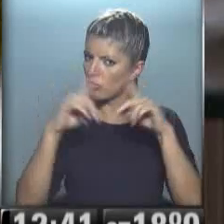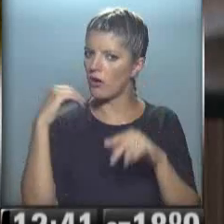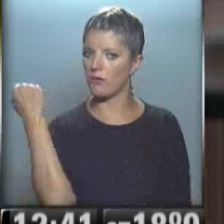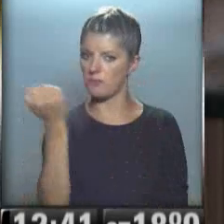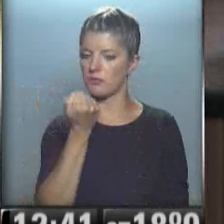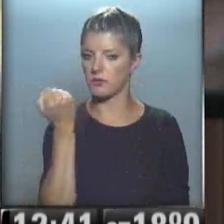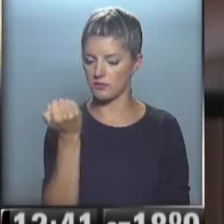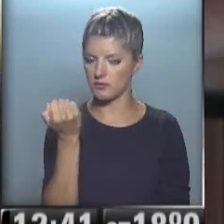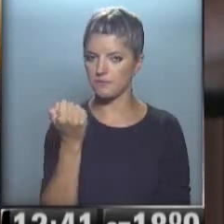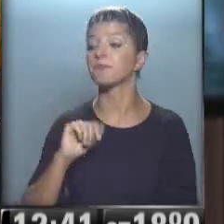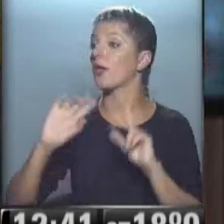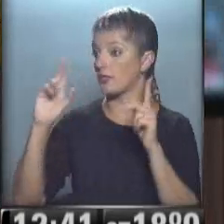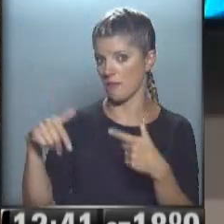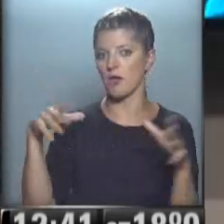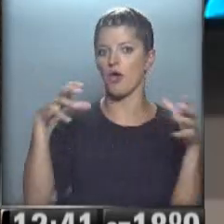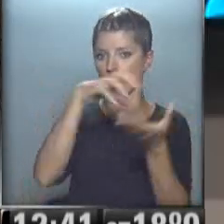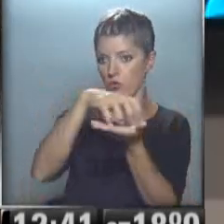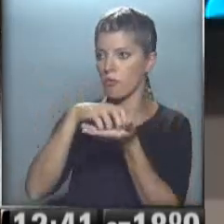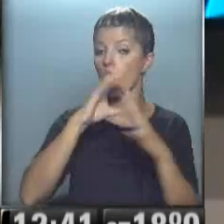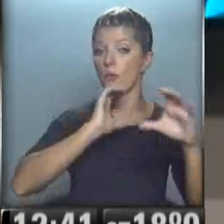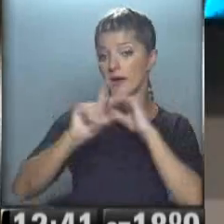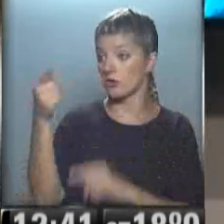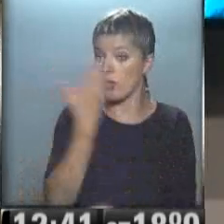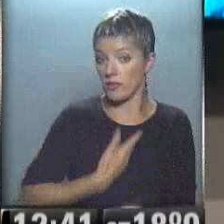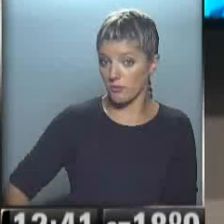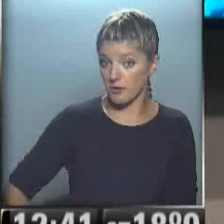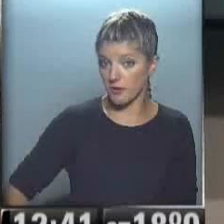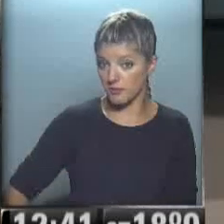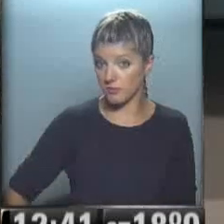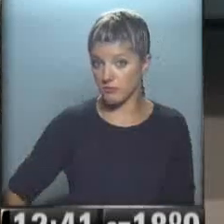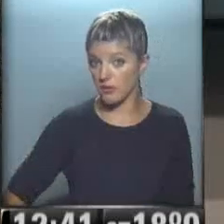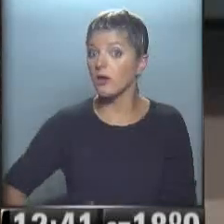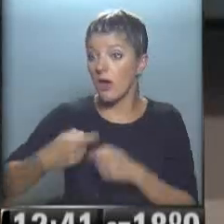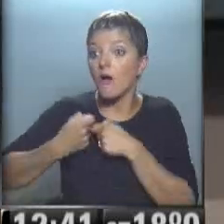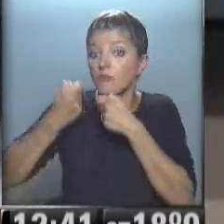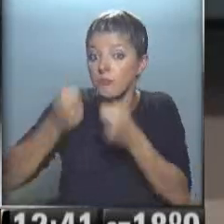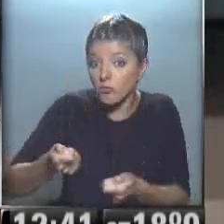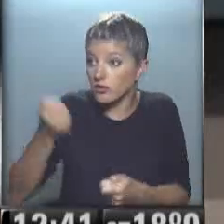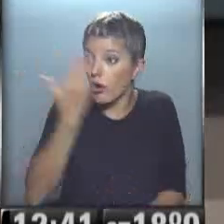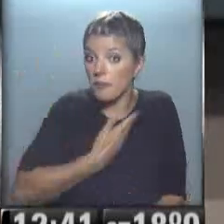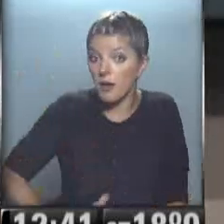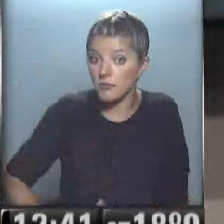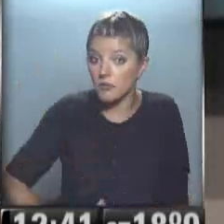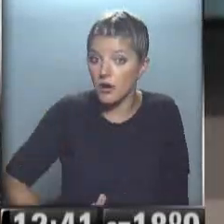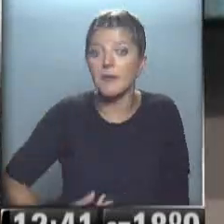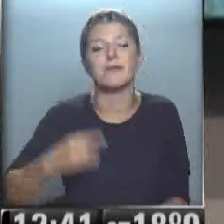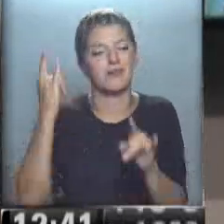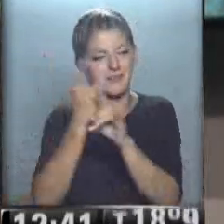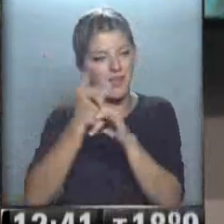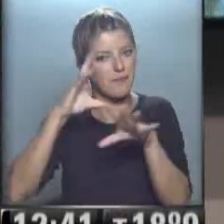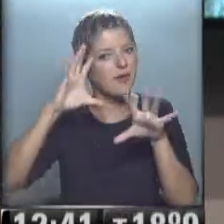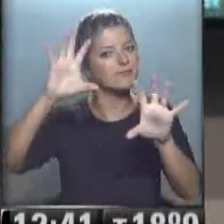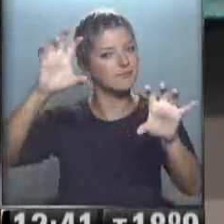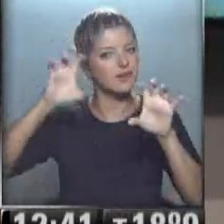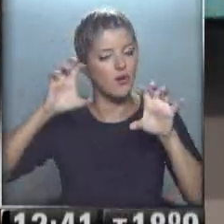esa no Y también medios de comunicación del estado que en su inmensa mayoría apoyan al al gobierno pero siempre hay que recordar que Chávez